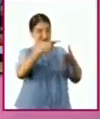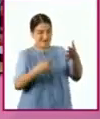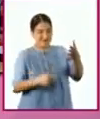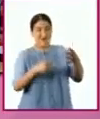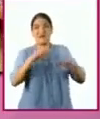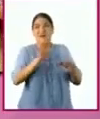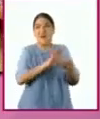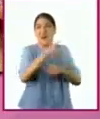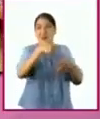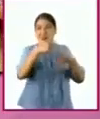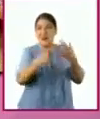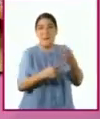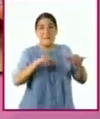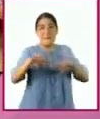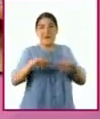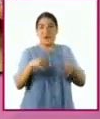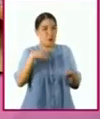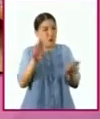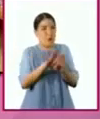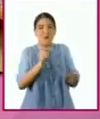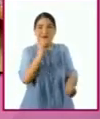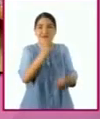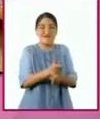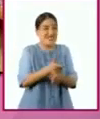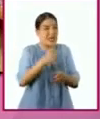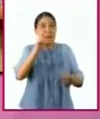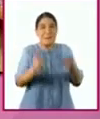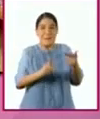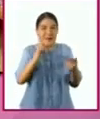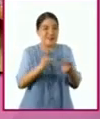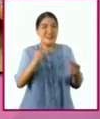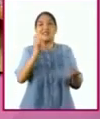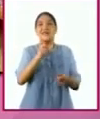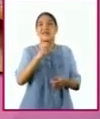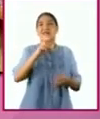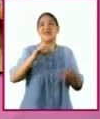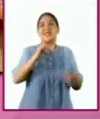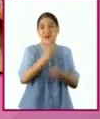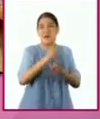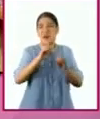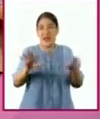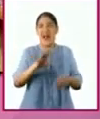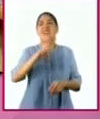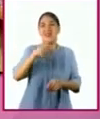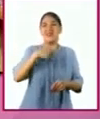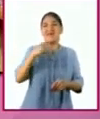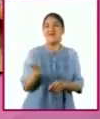mapa. Así no podré identificar con exactitud la información. Mejor le pido ayuda a Tlali.